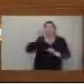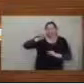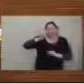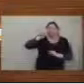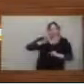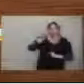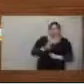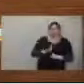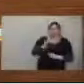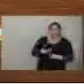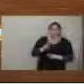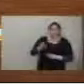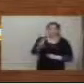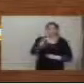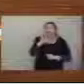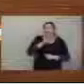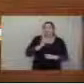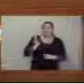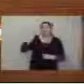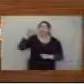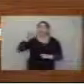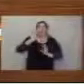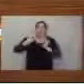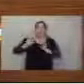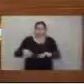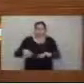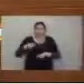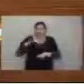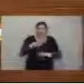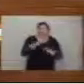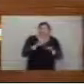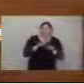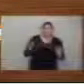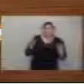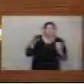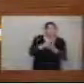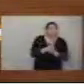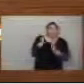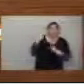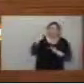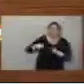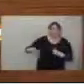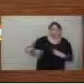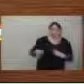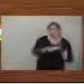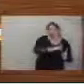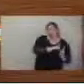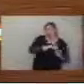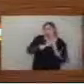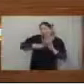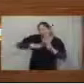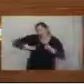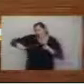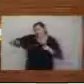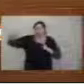Localidad de la Montaña Leonesa. Una medida que obligaría a los niños a hacer una kilometrada todos los días para poder estudiar o ir